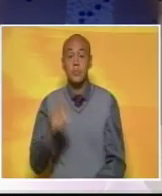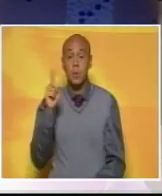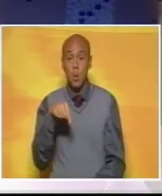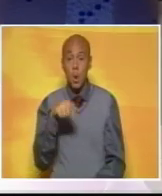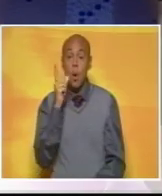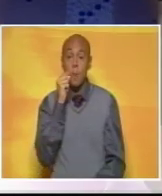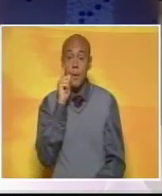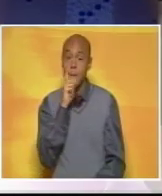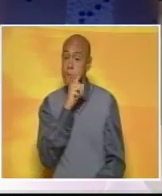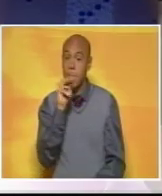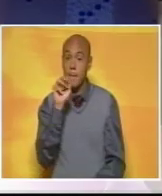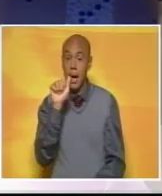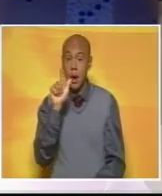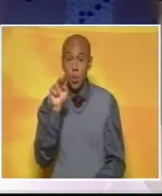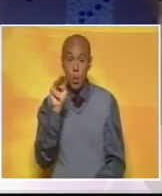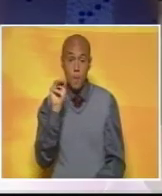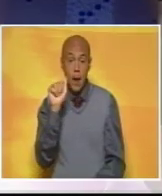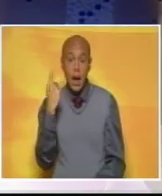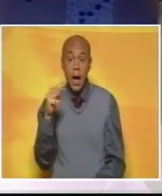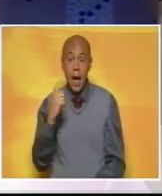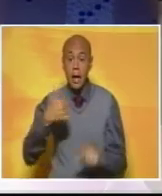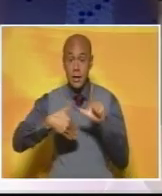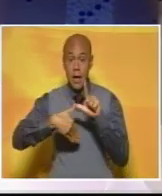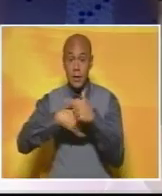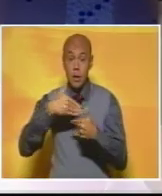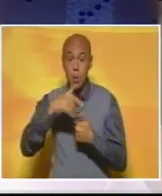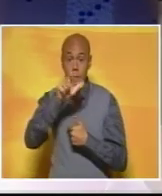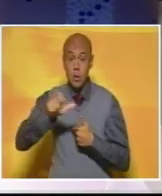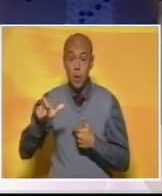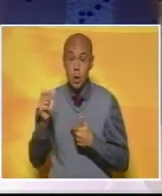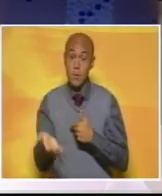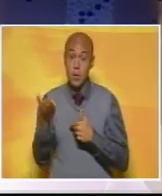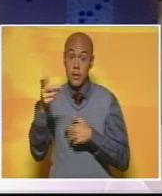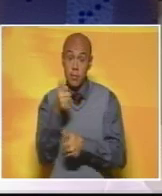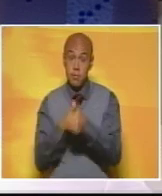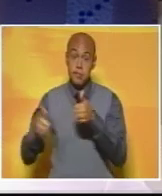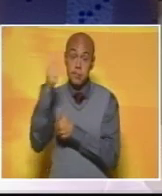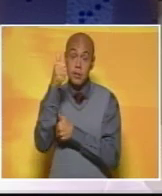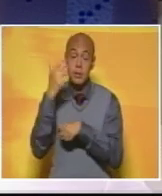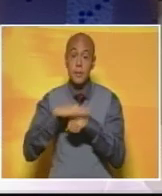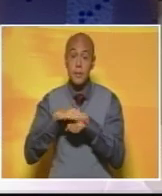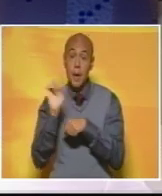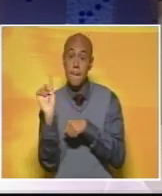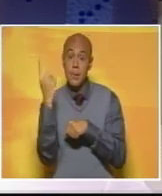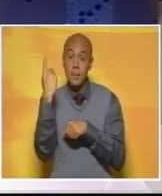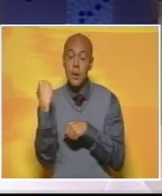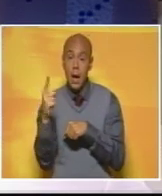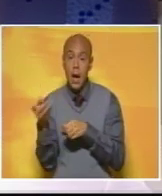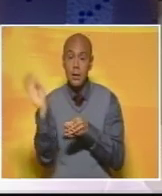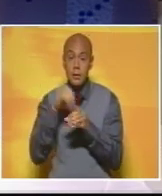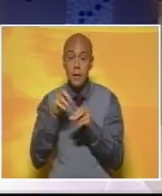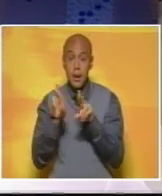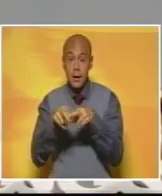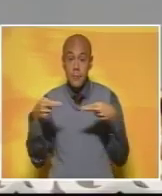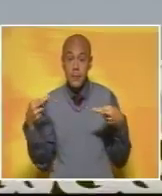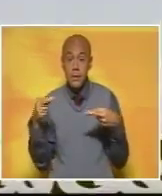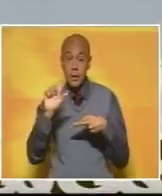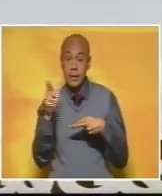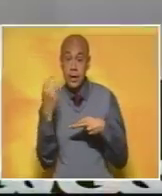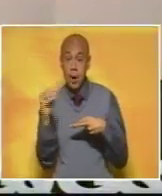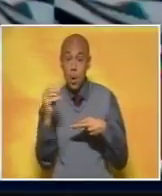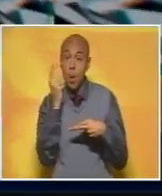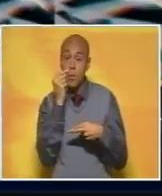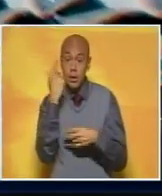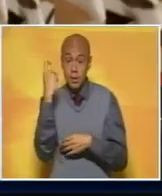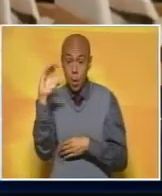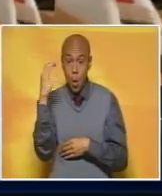Maluma sigue dejando a los latinos muy en alto, convirtiéndose en el primer latino en aparecer en la portada de la revista GQ. El cantante colombiano aparece